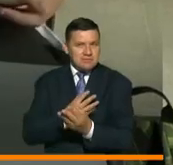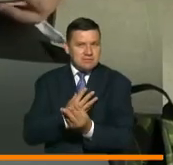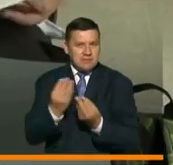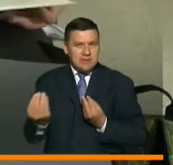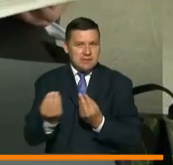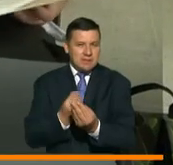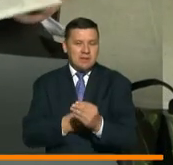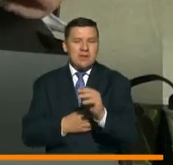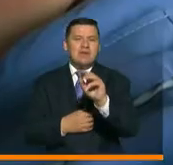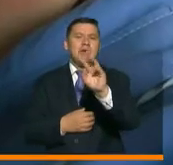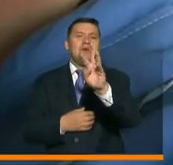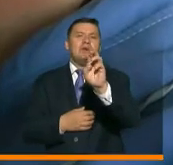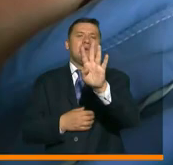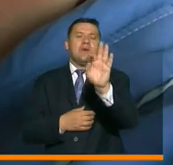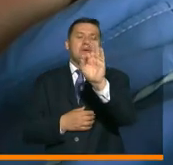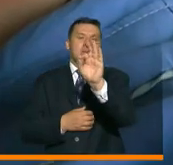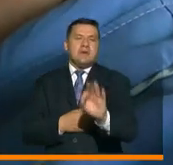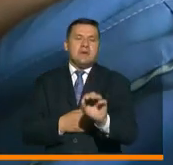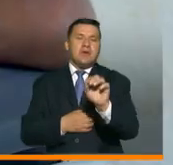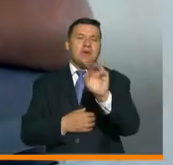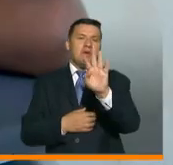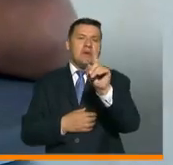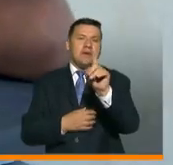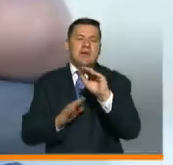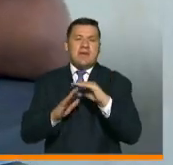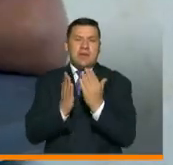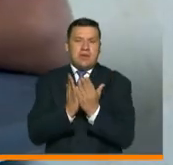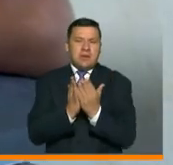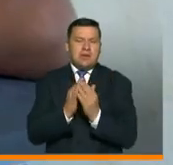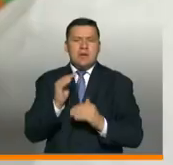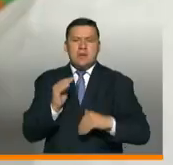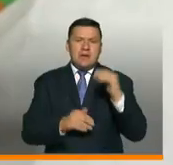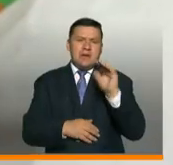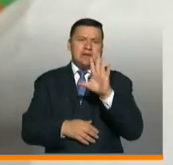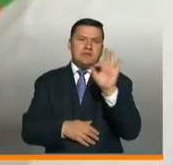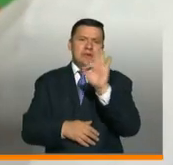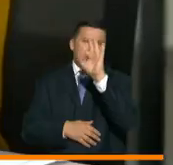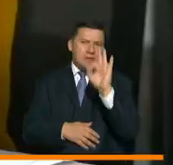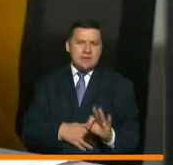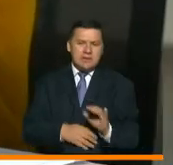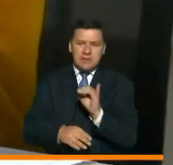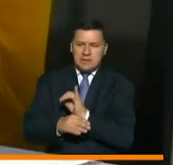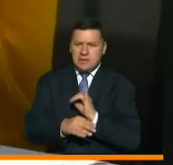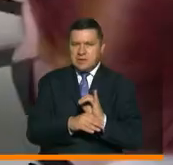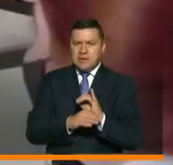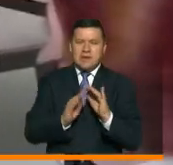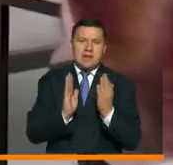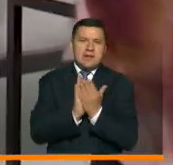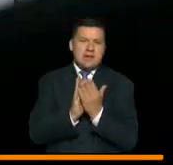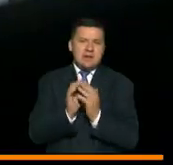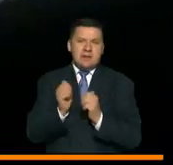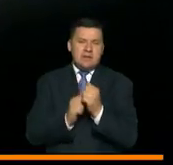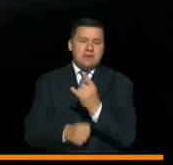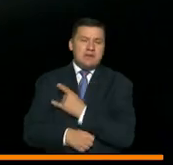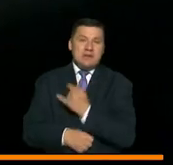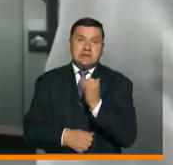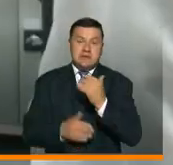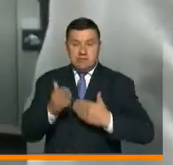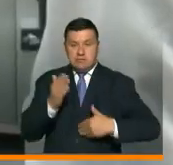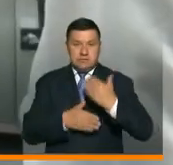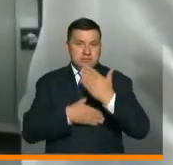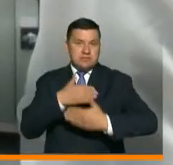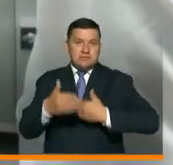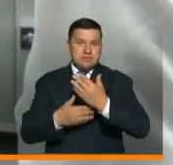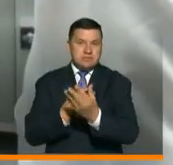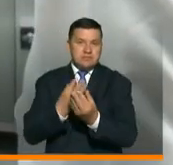alternancia. 84 de 96 secretarías de educación y más del 50% de las instituciones de educación superior ya iniciaron